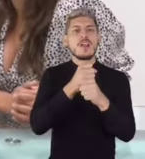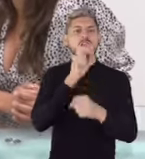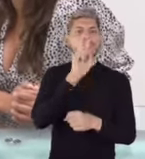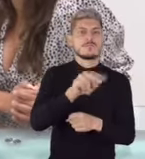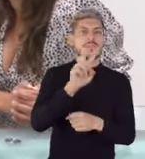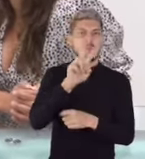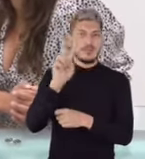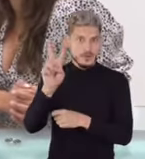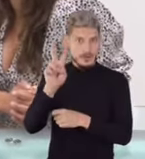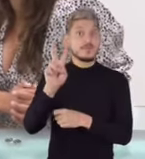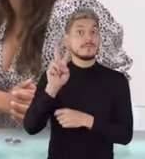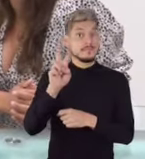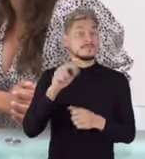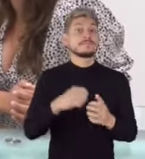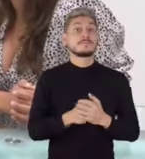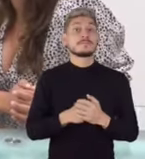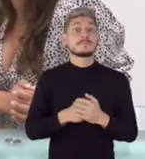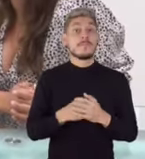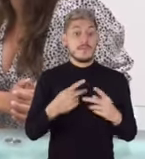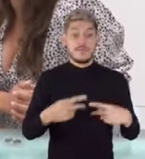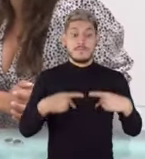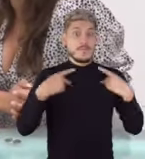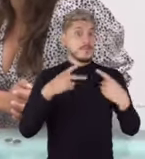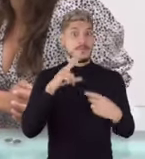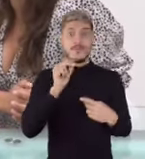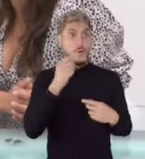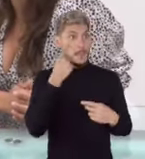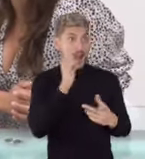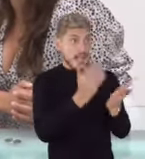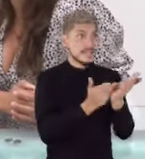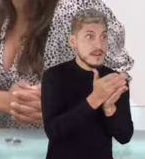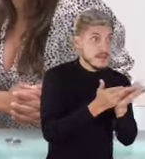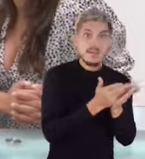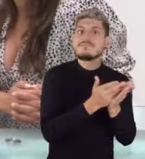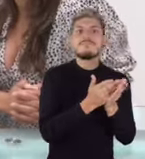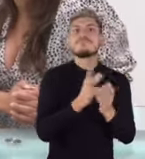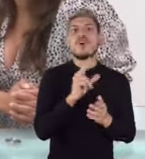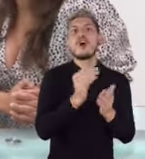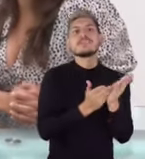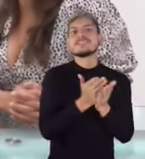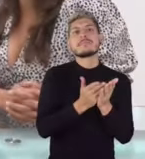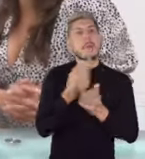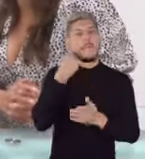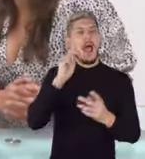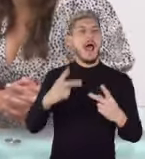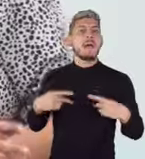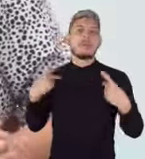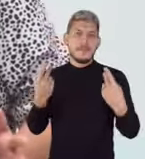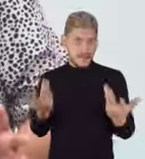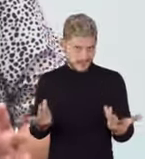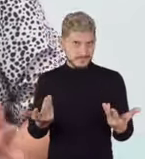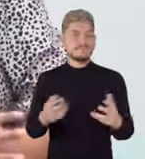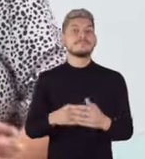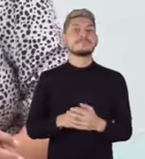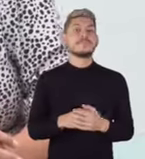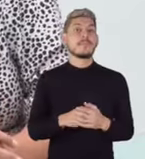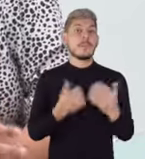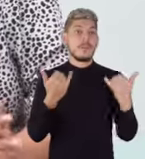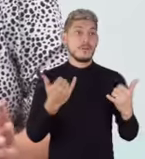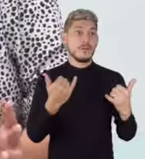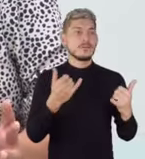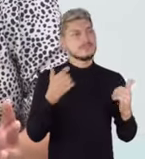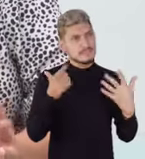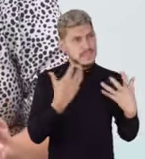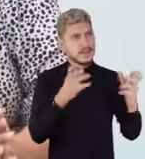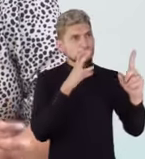tiempo, justamente, Jessica, de que llegue la juventud, las nuevas ideas, los profesionales, los que sí de verdad queremos servir. Muchísimas gracias, Natalie. Con ese mensaje